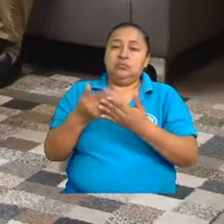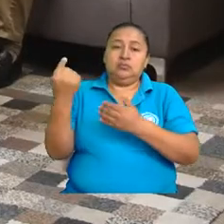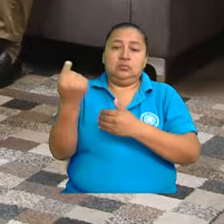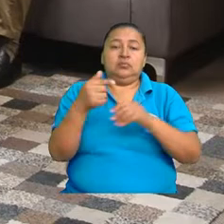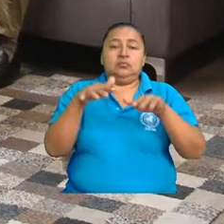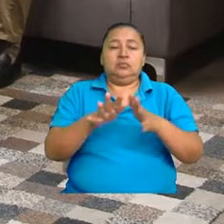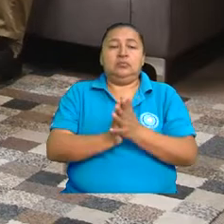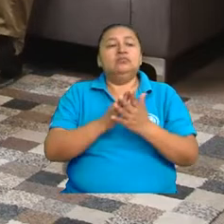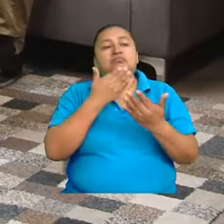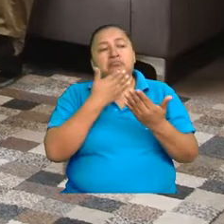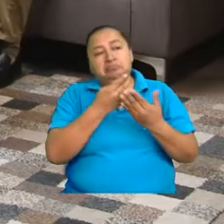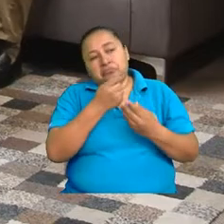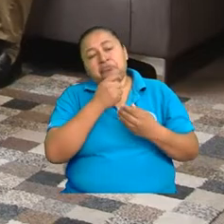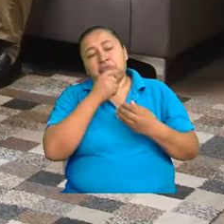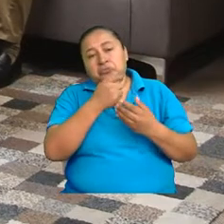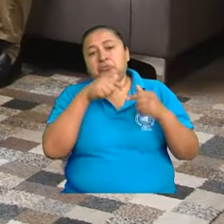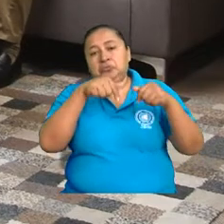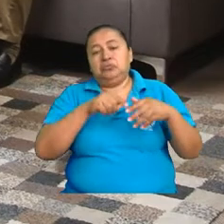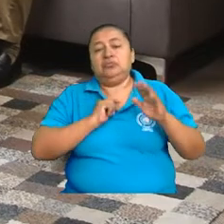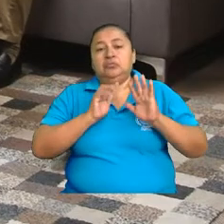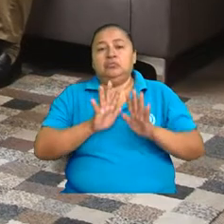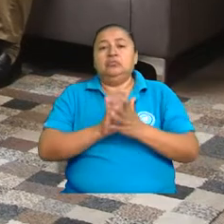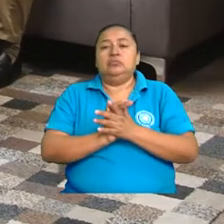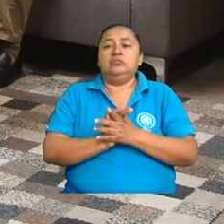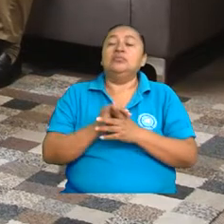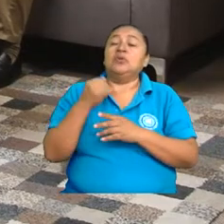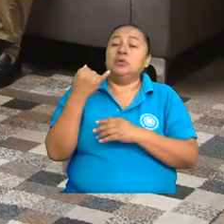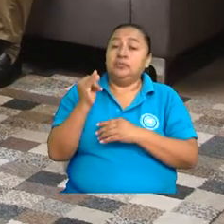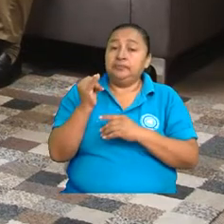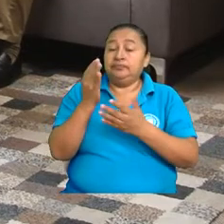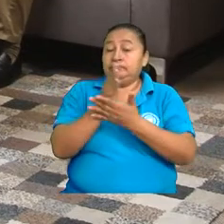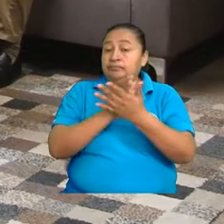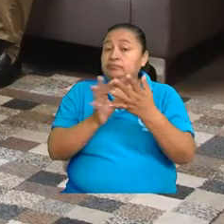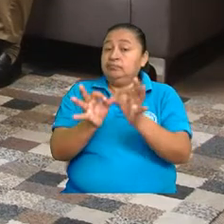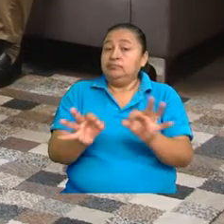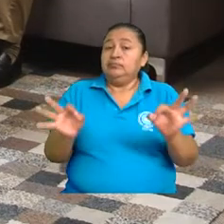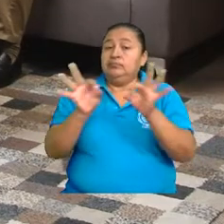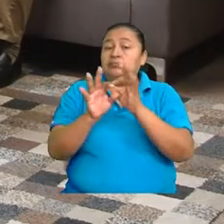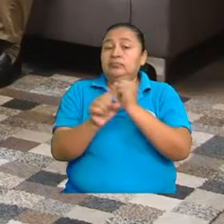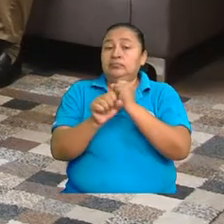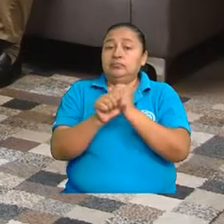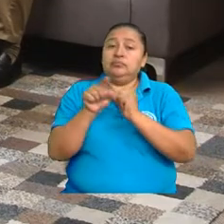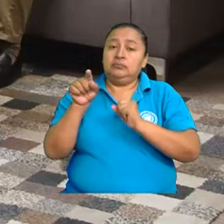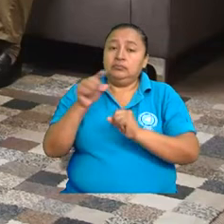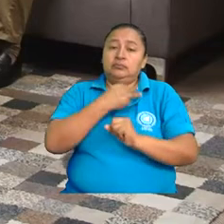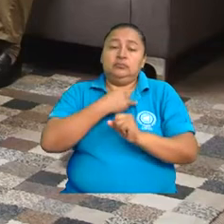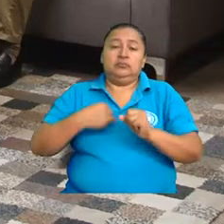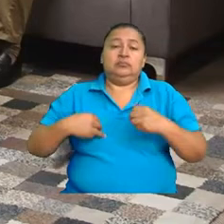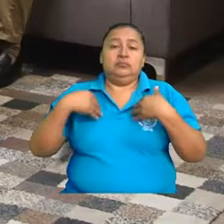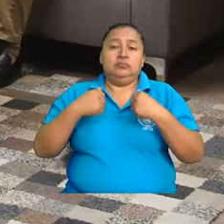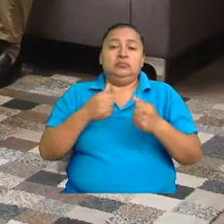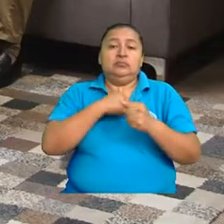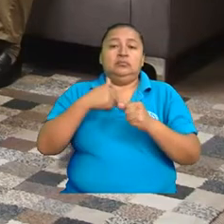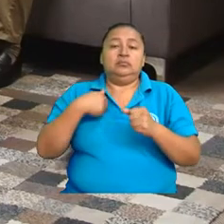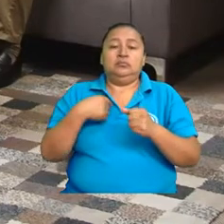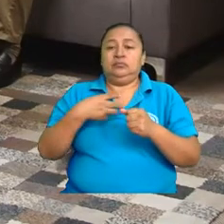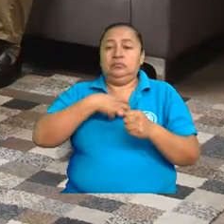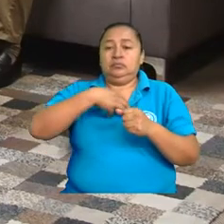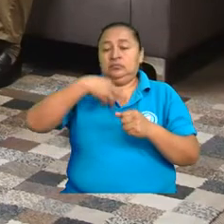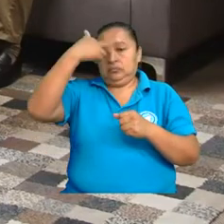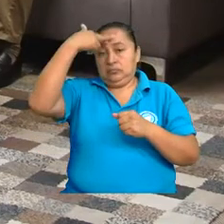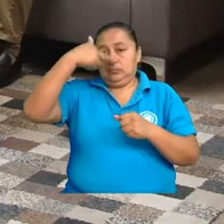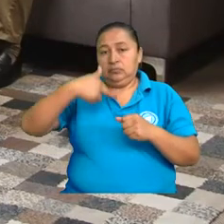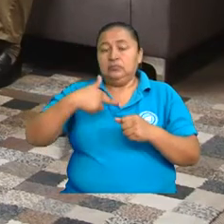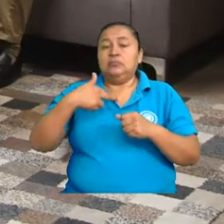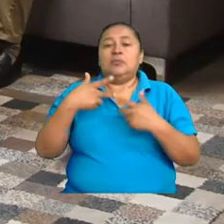a la orden. Claro que sí, bueno, y una labor bastante importante que desde el Ministerio de Salud se ha hecho con responsabilidad